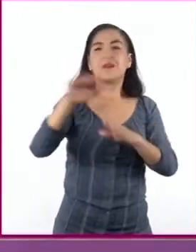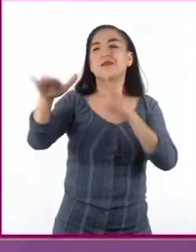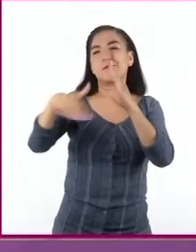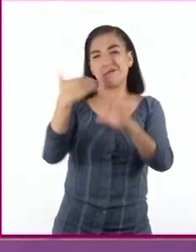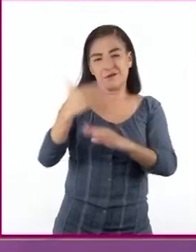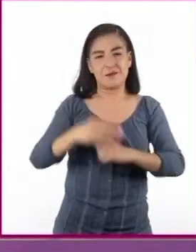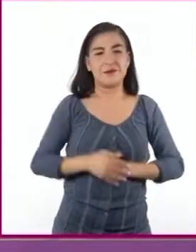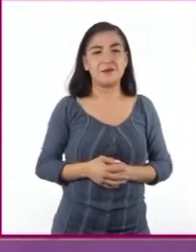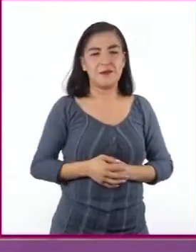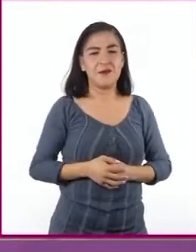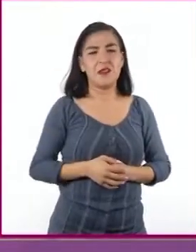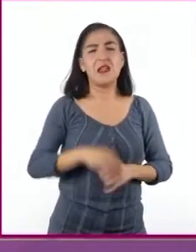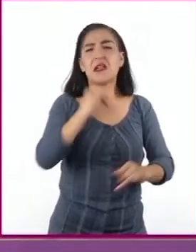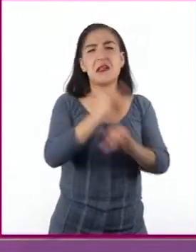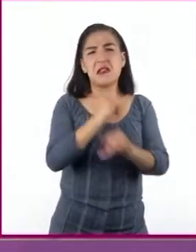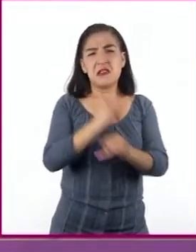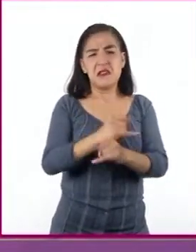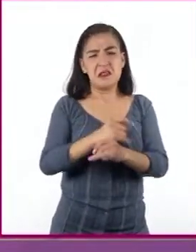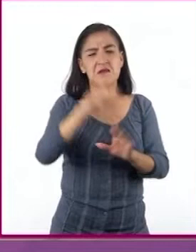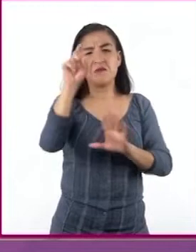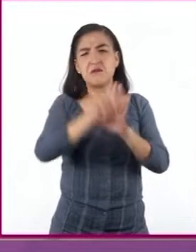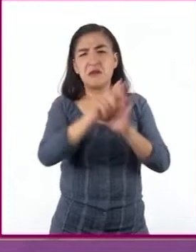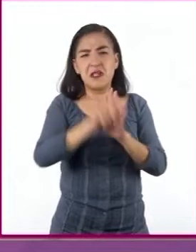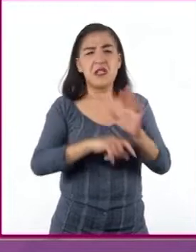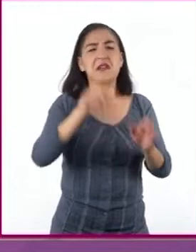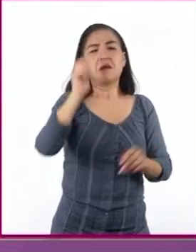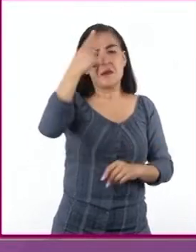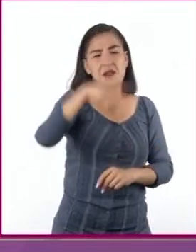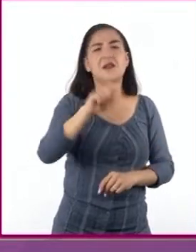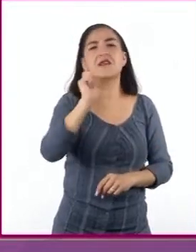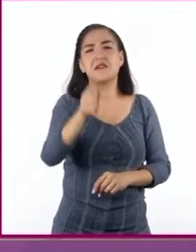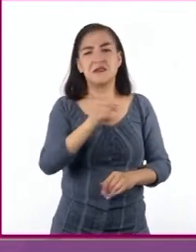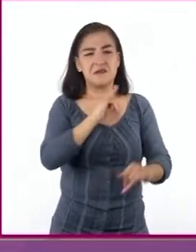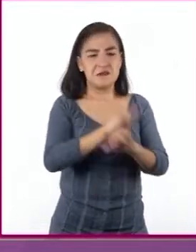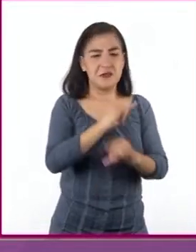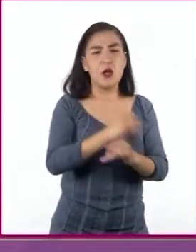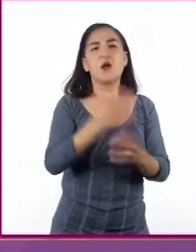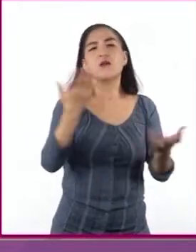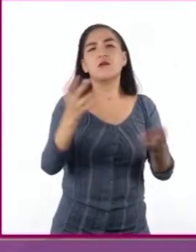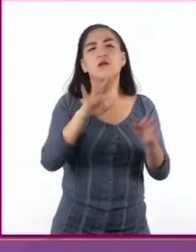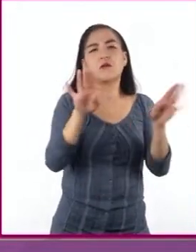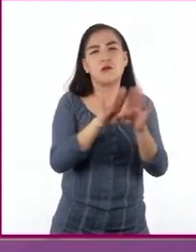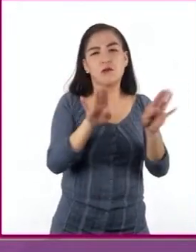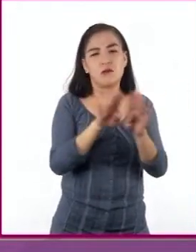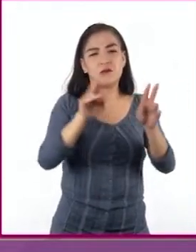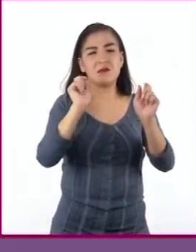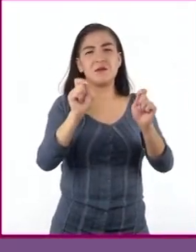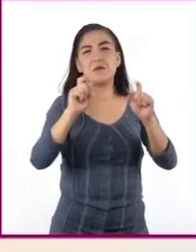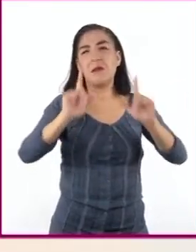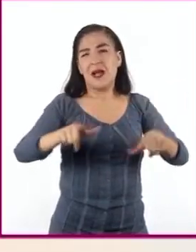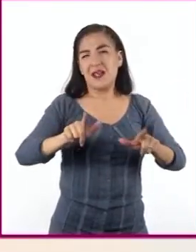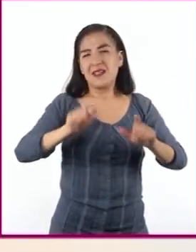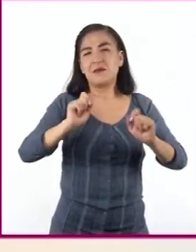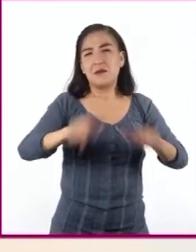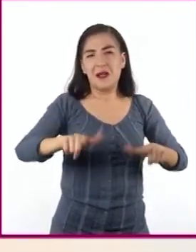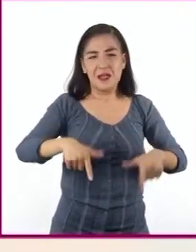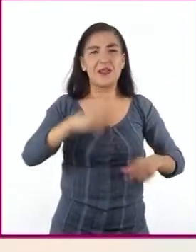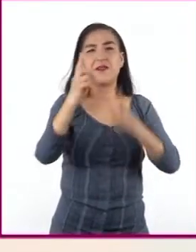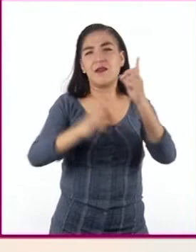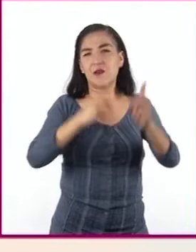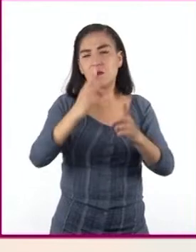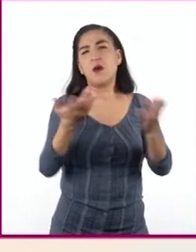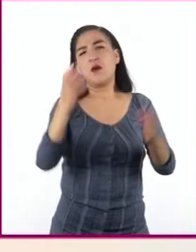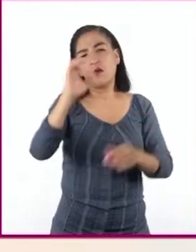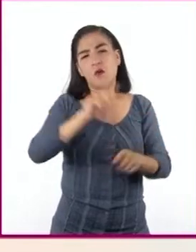Las redes sociales yo las uso para ver páginas de deportes y para saber sobre las culturas de otros países.